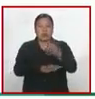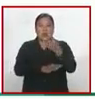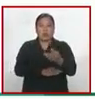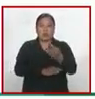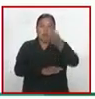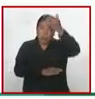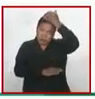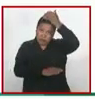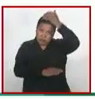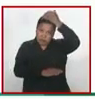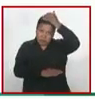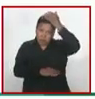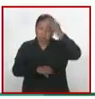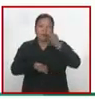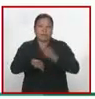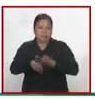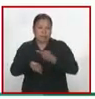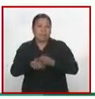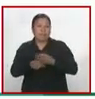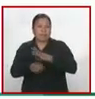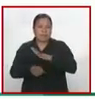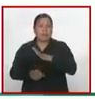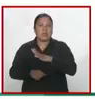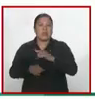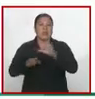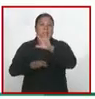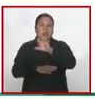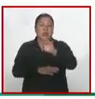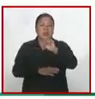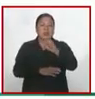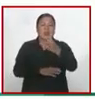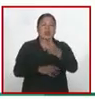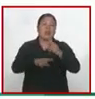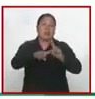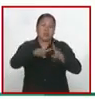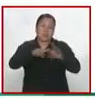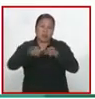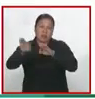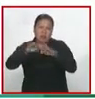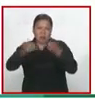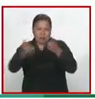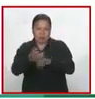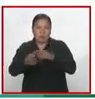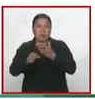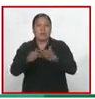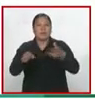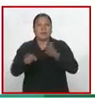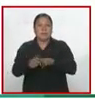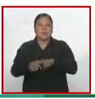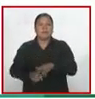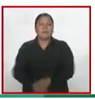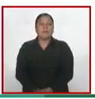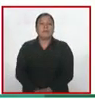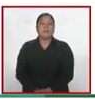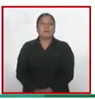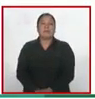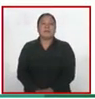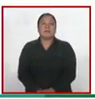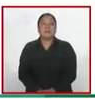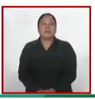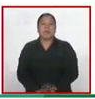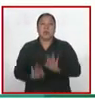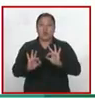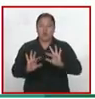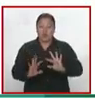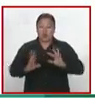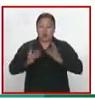en enfermeras y 568 en otros profesionales de la salud en relación al total de